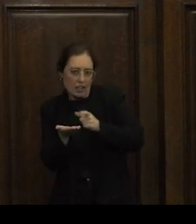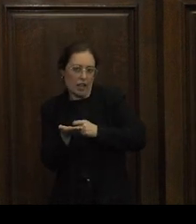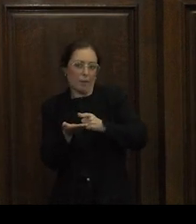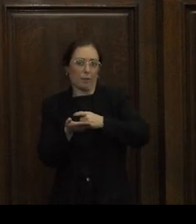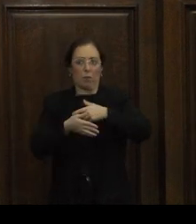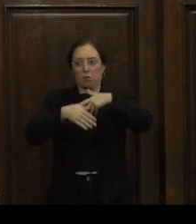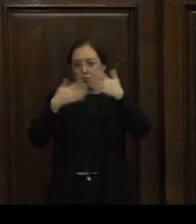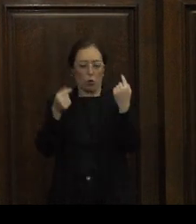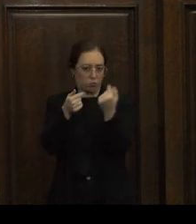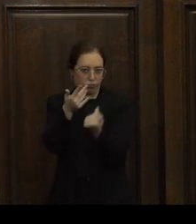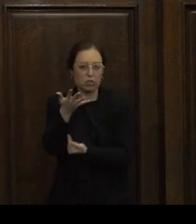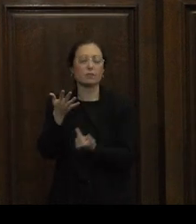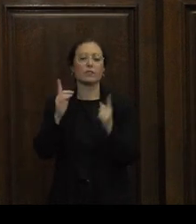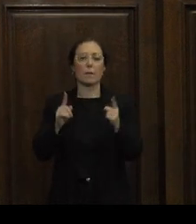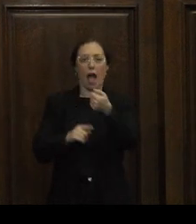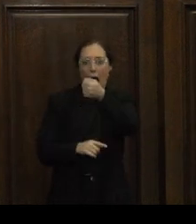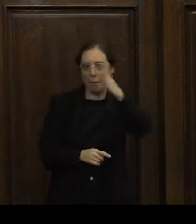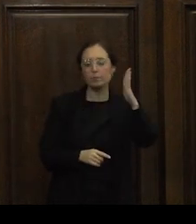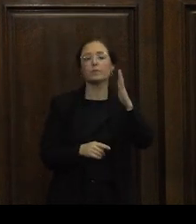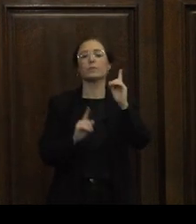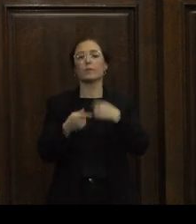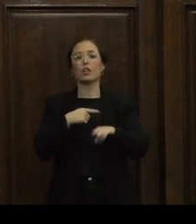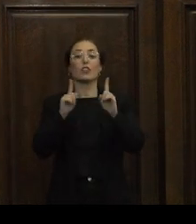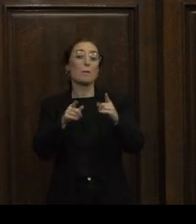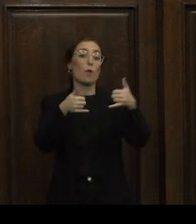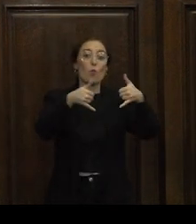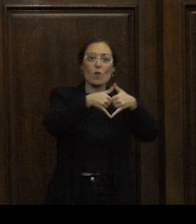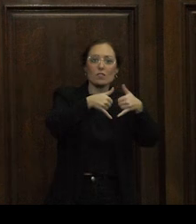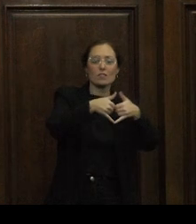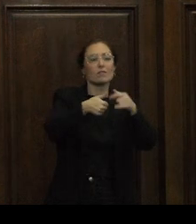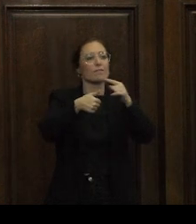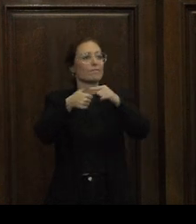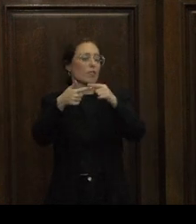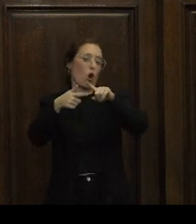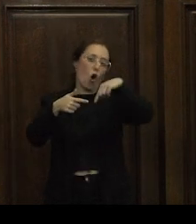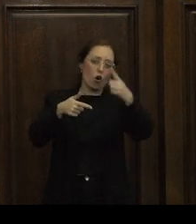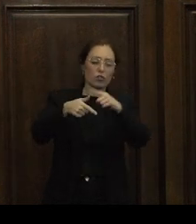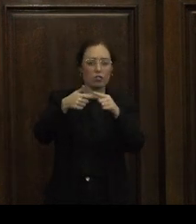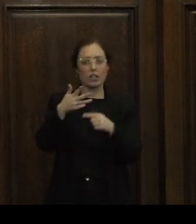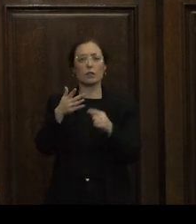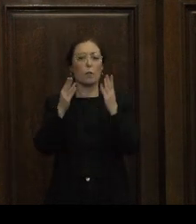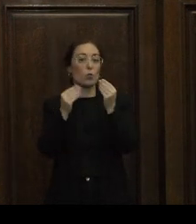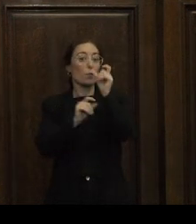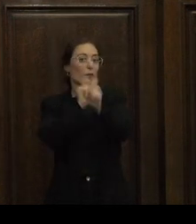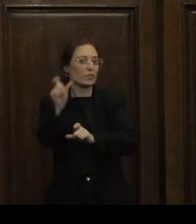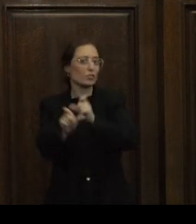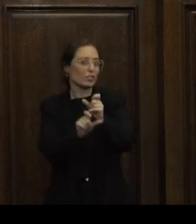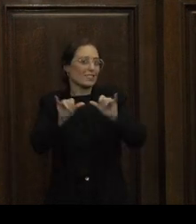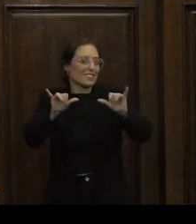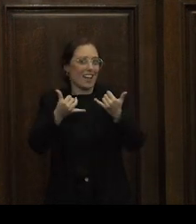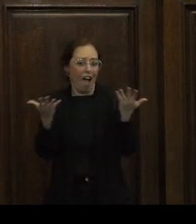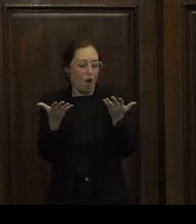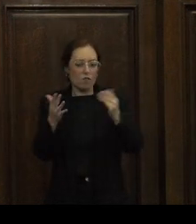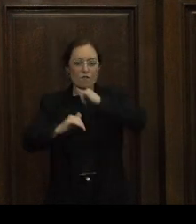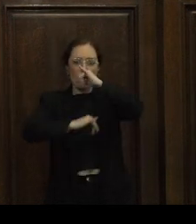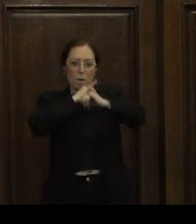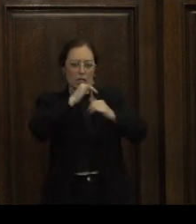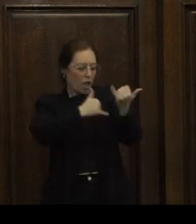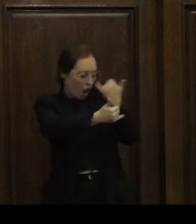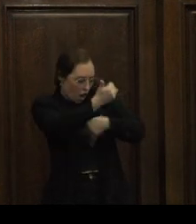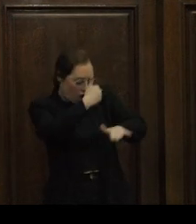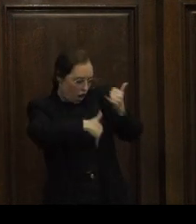Instagram, TikTok y demás, pero también el WhatsApp, Telegram, etcétera, que mucha gente, por ejemplo, se